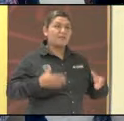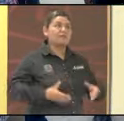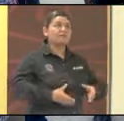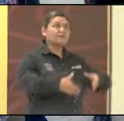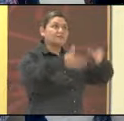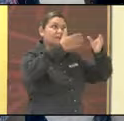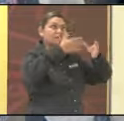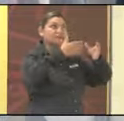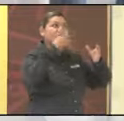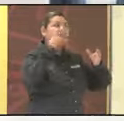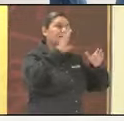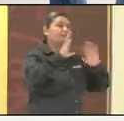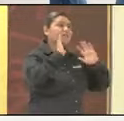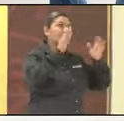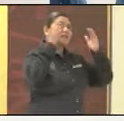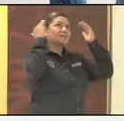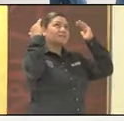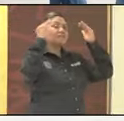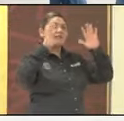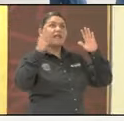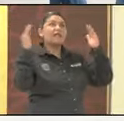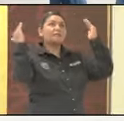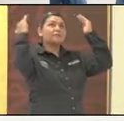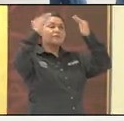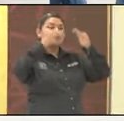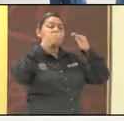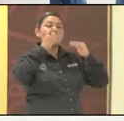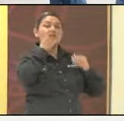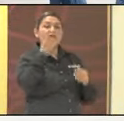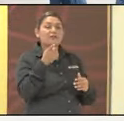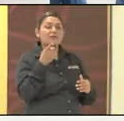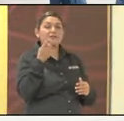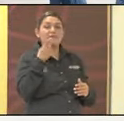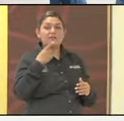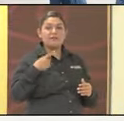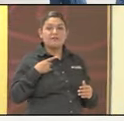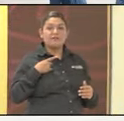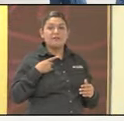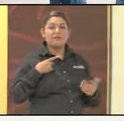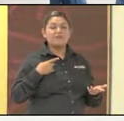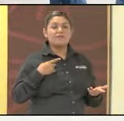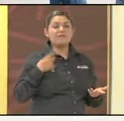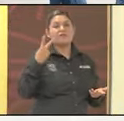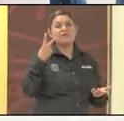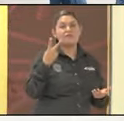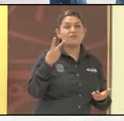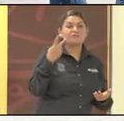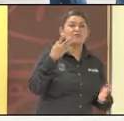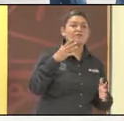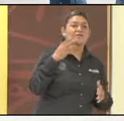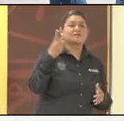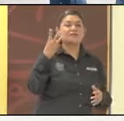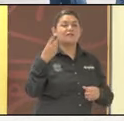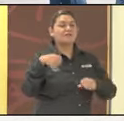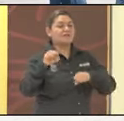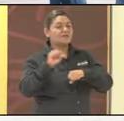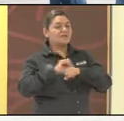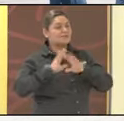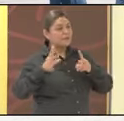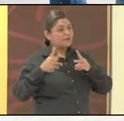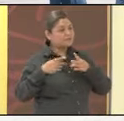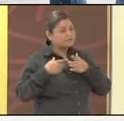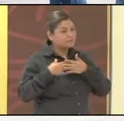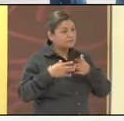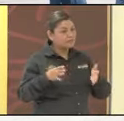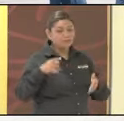están las estructuras que las iban a montar. Me comentó ahí Bernardo que en 2-3 semanas más ya vamos a poderle inaugurar. Miren, todo